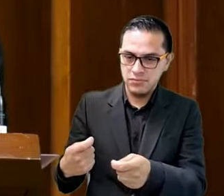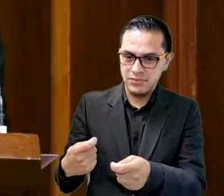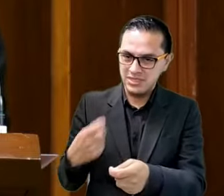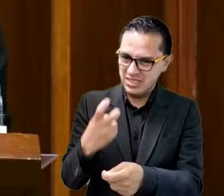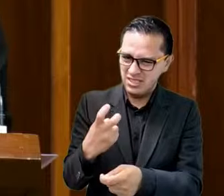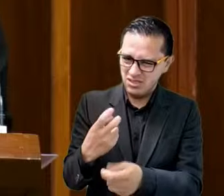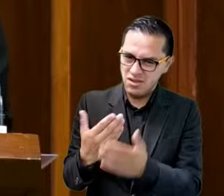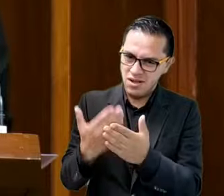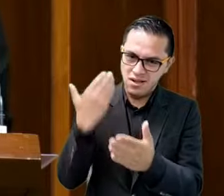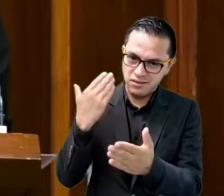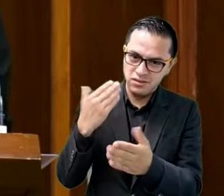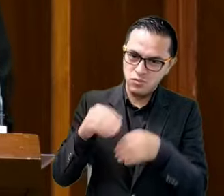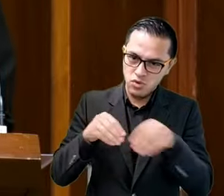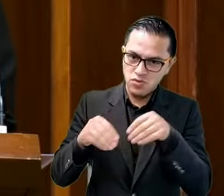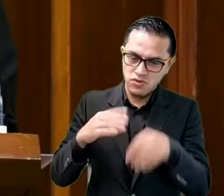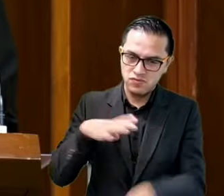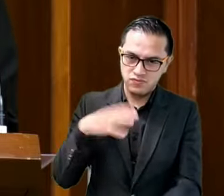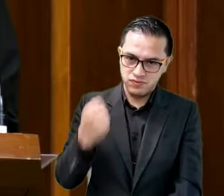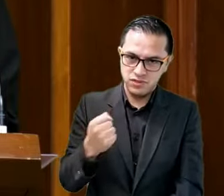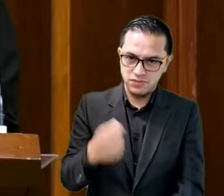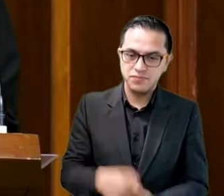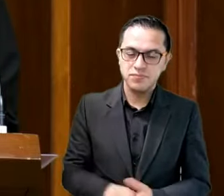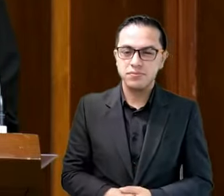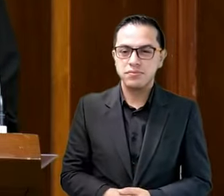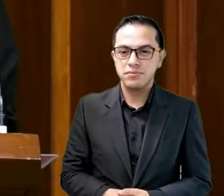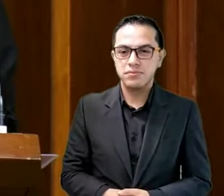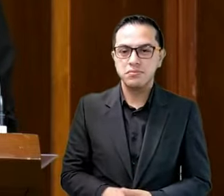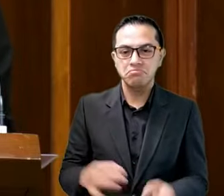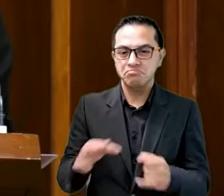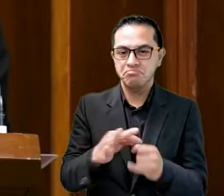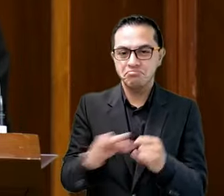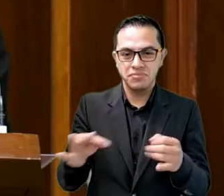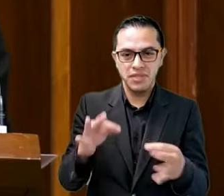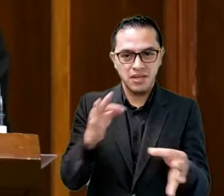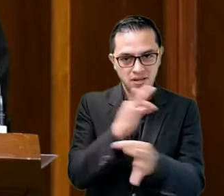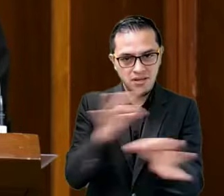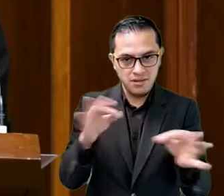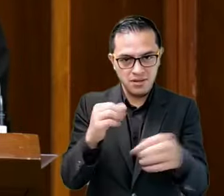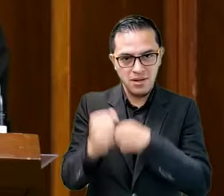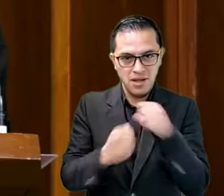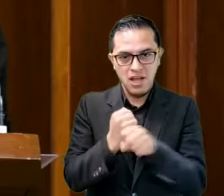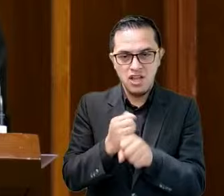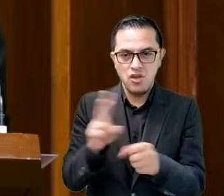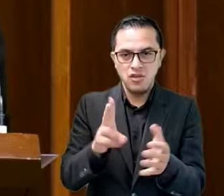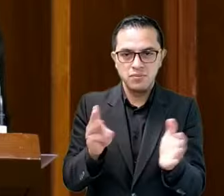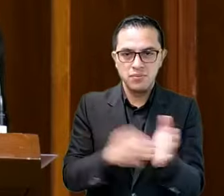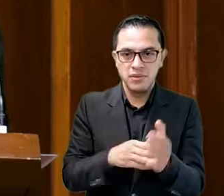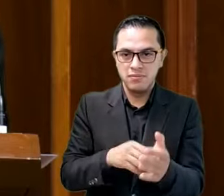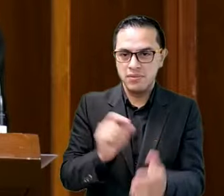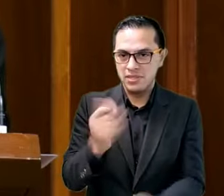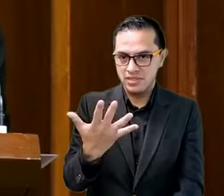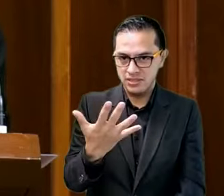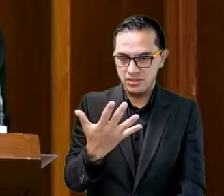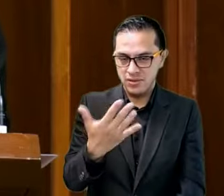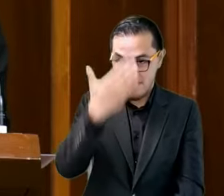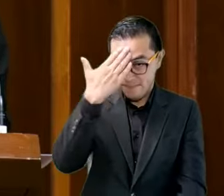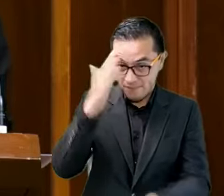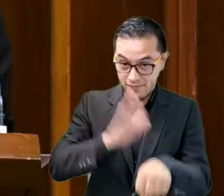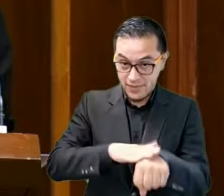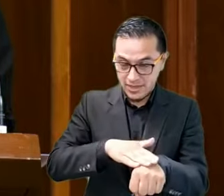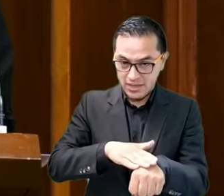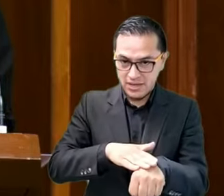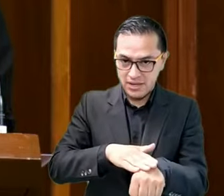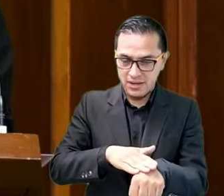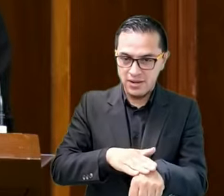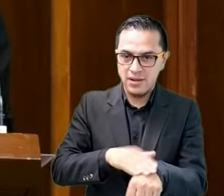lucha finalmente declarar el 2025 como el año de ifigenia Martínez es